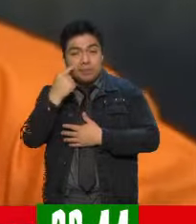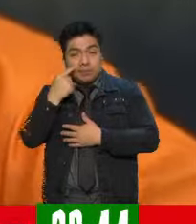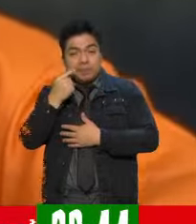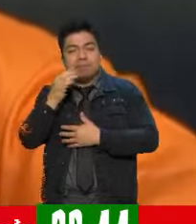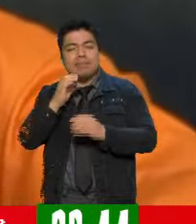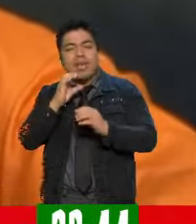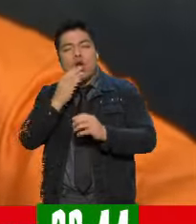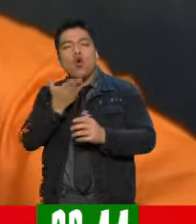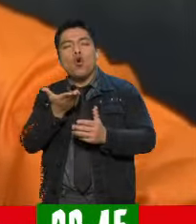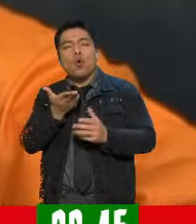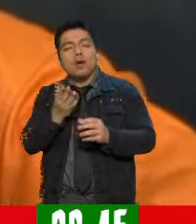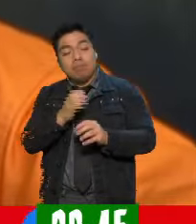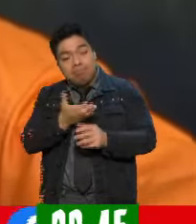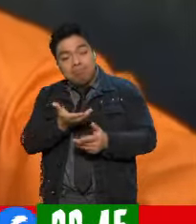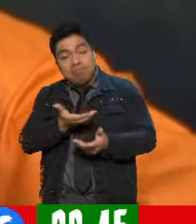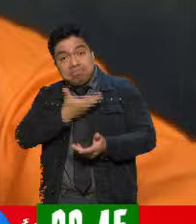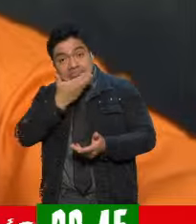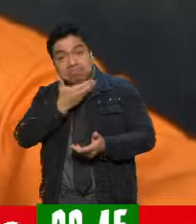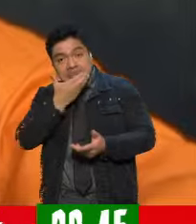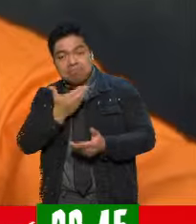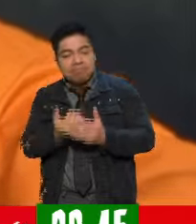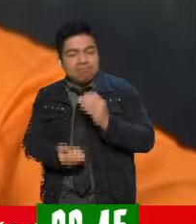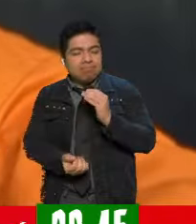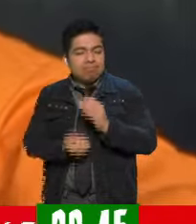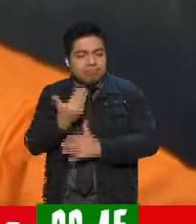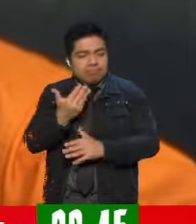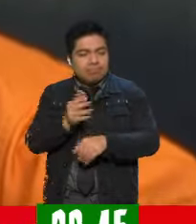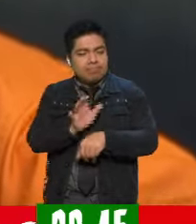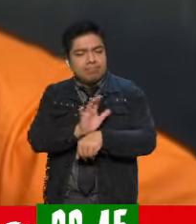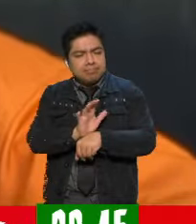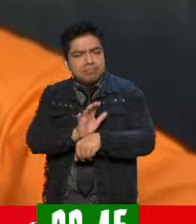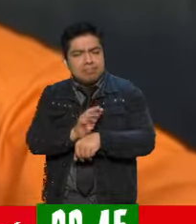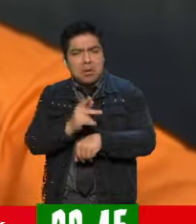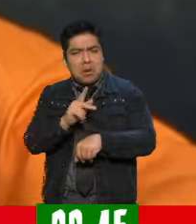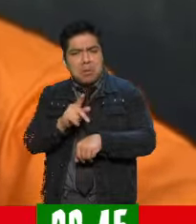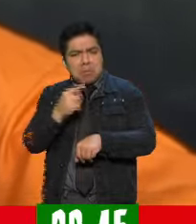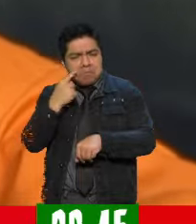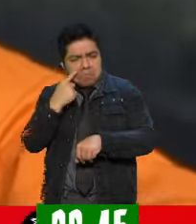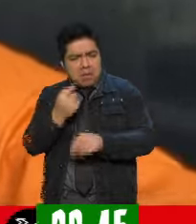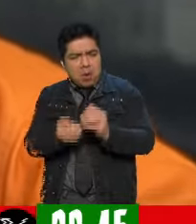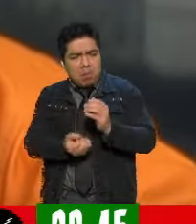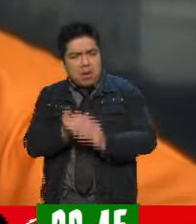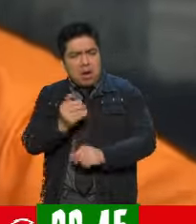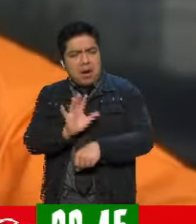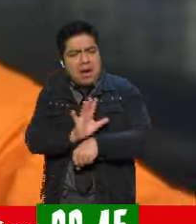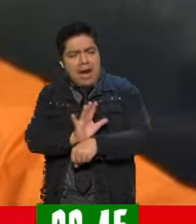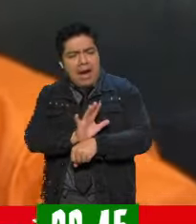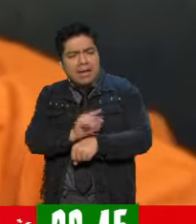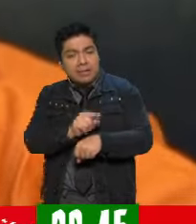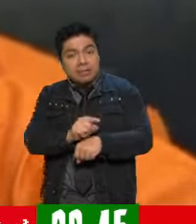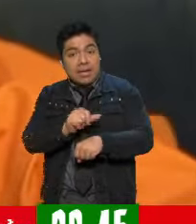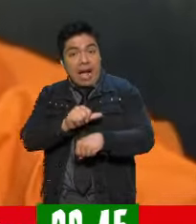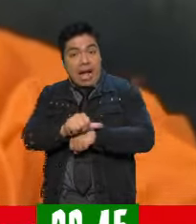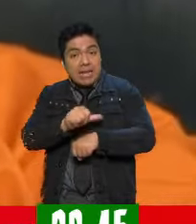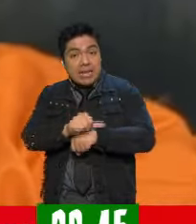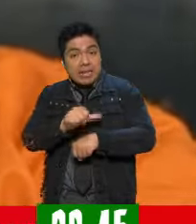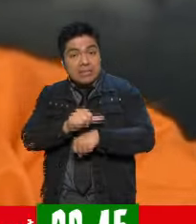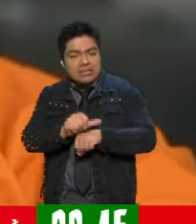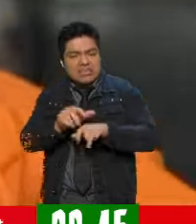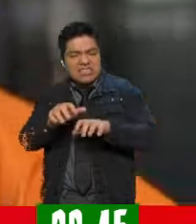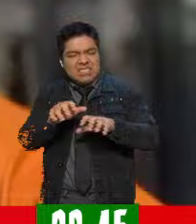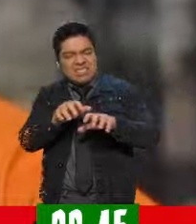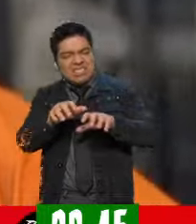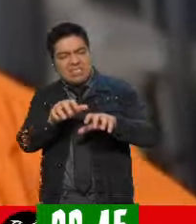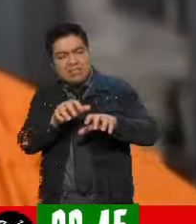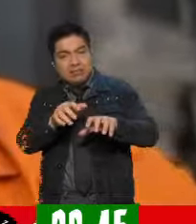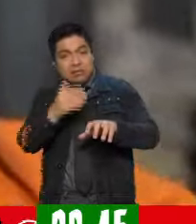a hablar de estrenos. Pero esta vez vamos a hablar de un estreno muy particular, una película argentina de terror. Y yo sé que